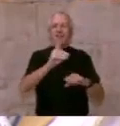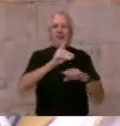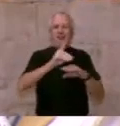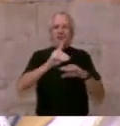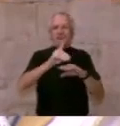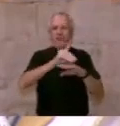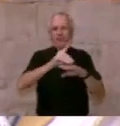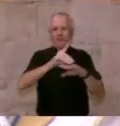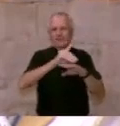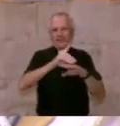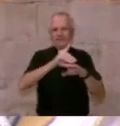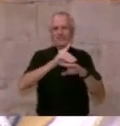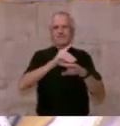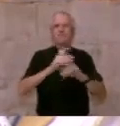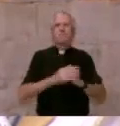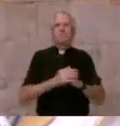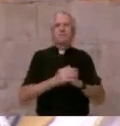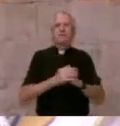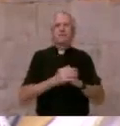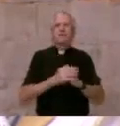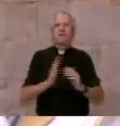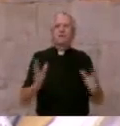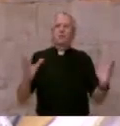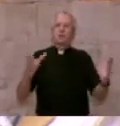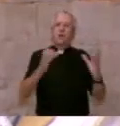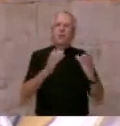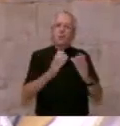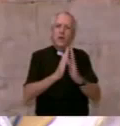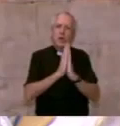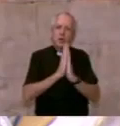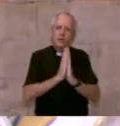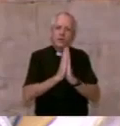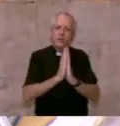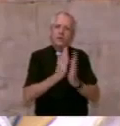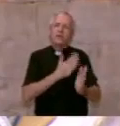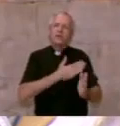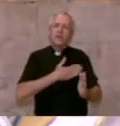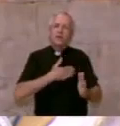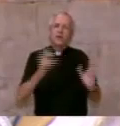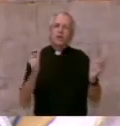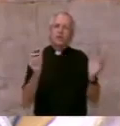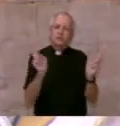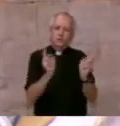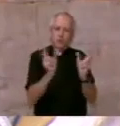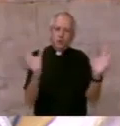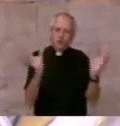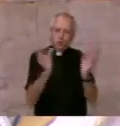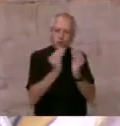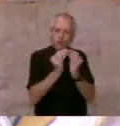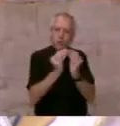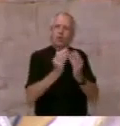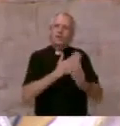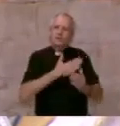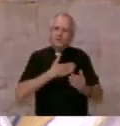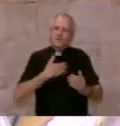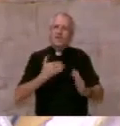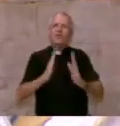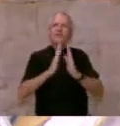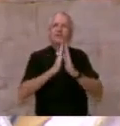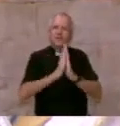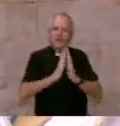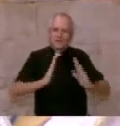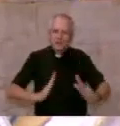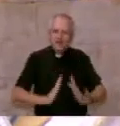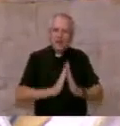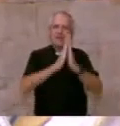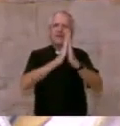de oración del obispo Enrique, que la sintetizó en deseo de santidad, actitud esperanzada,